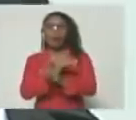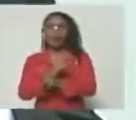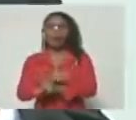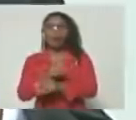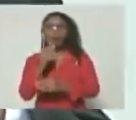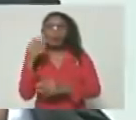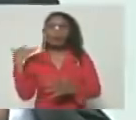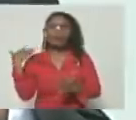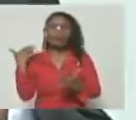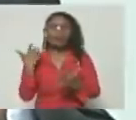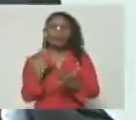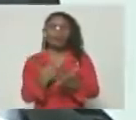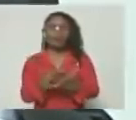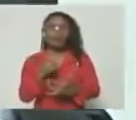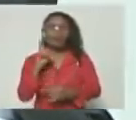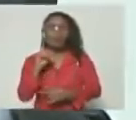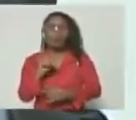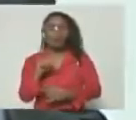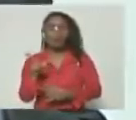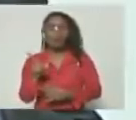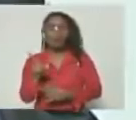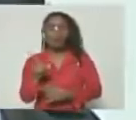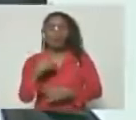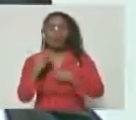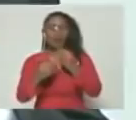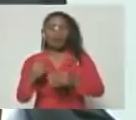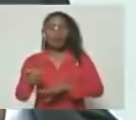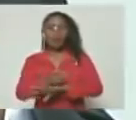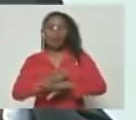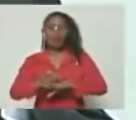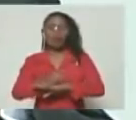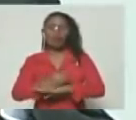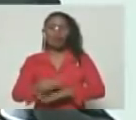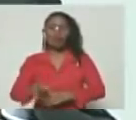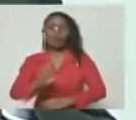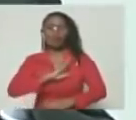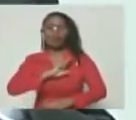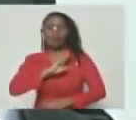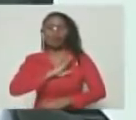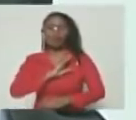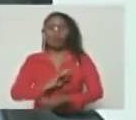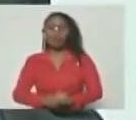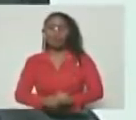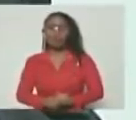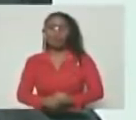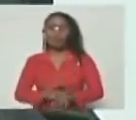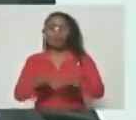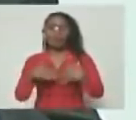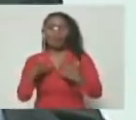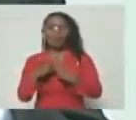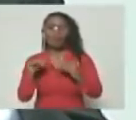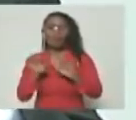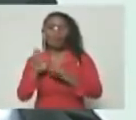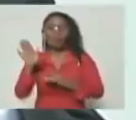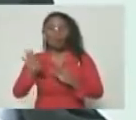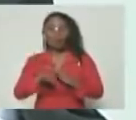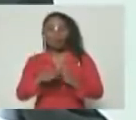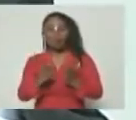mucho tiempo de erigirse como gobierno interino, de los cuales todo el mundo